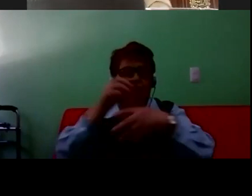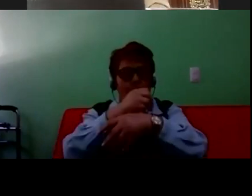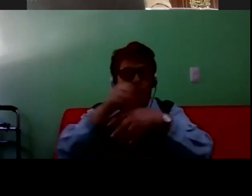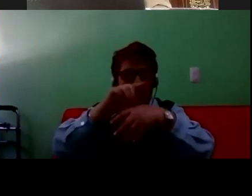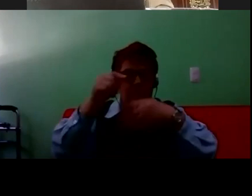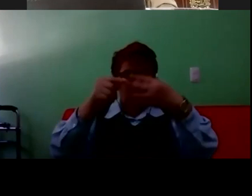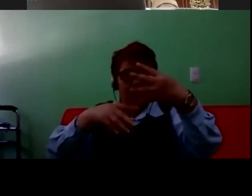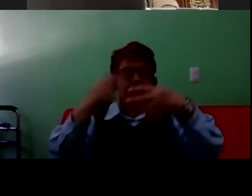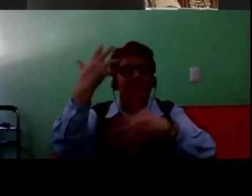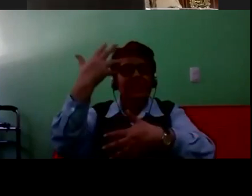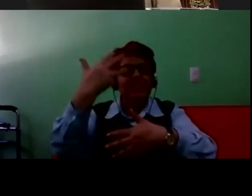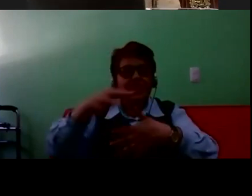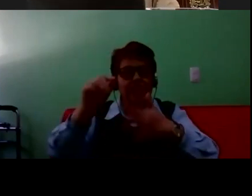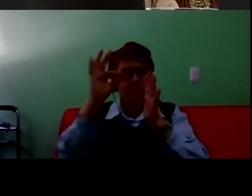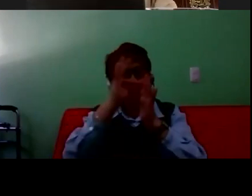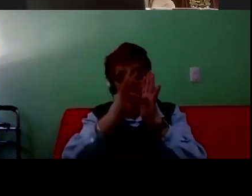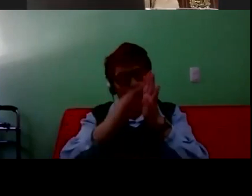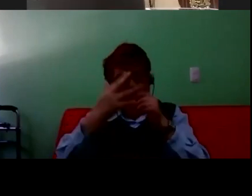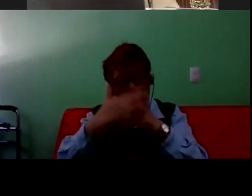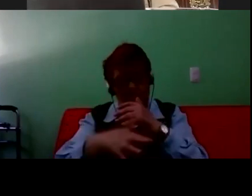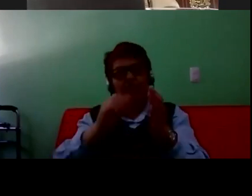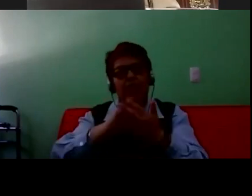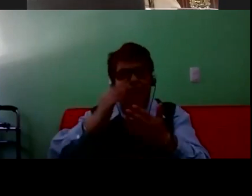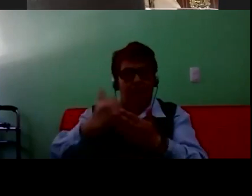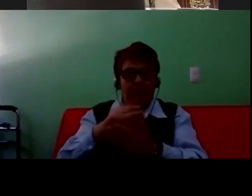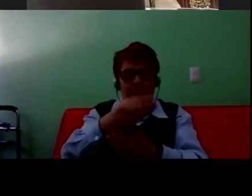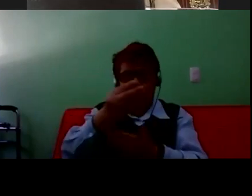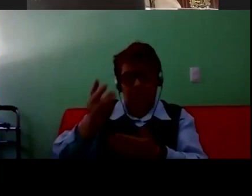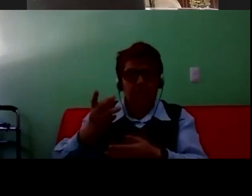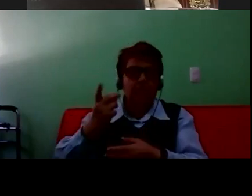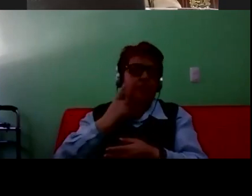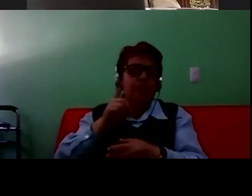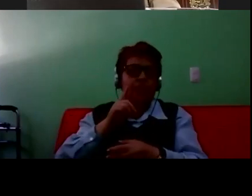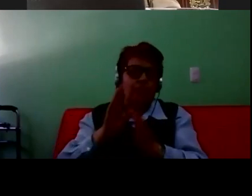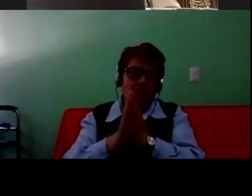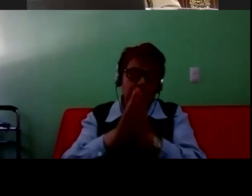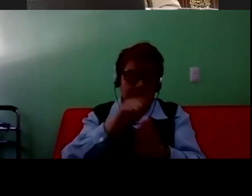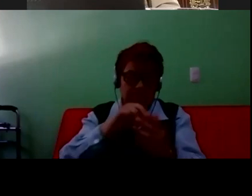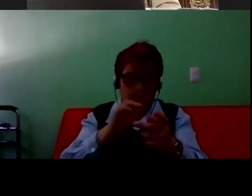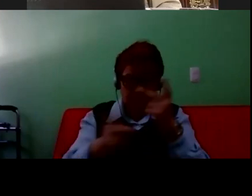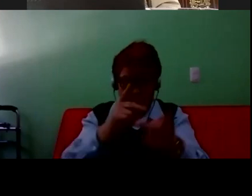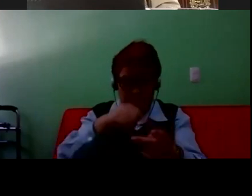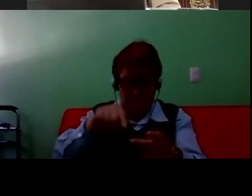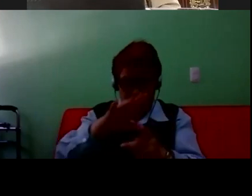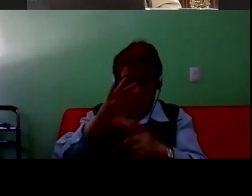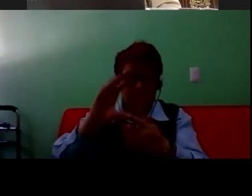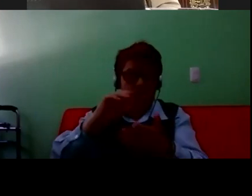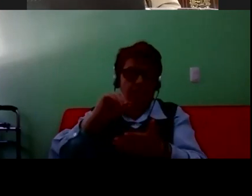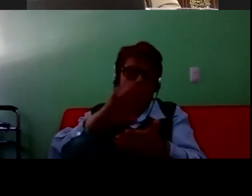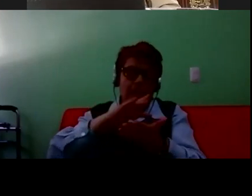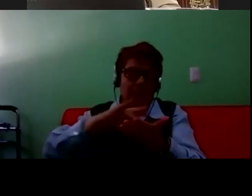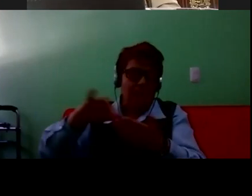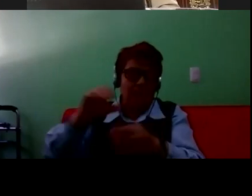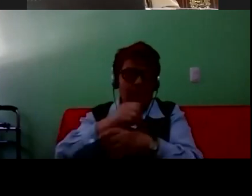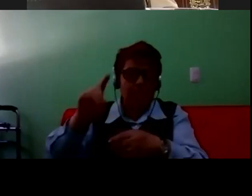que fue enviada junto con la convocatoria respectiva. Por tanto, pido al diputado secretario consulte a las y los integrantes si se dispensa la lectura y si es